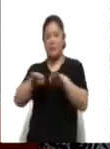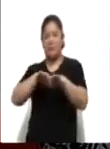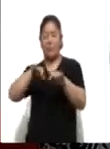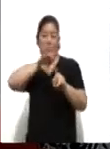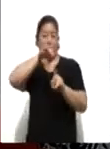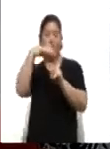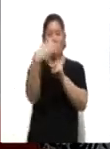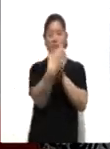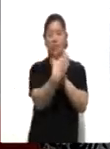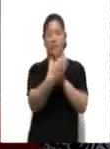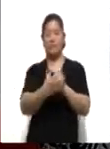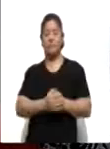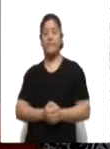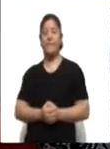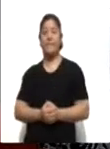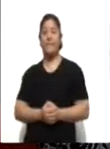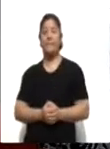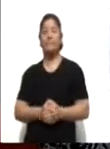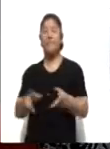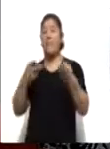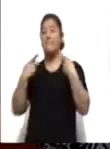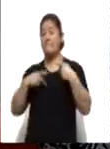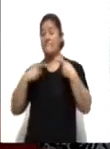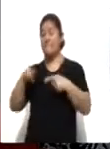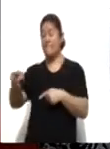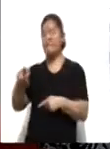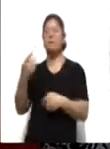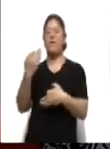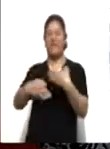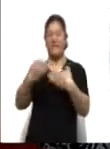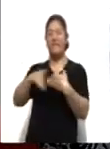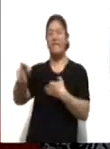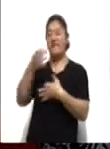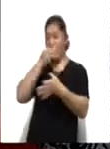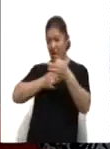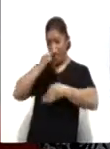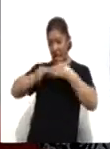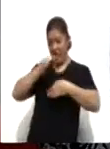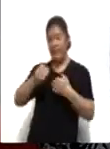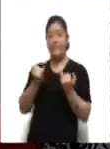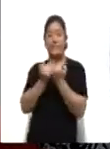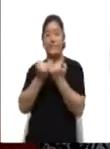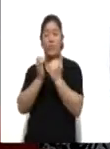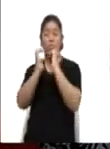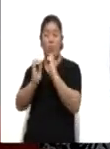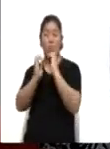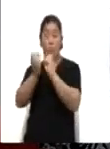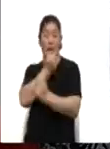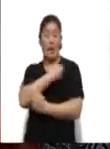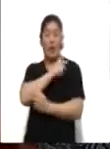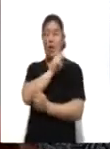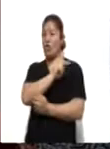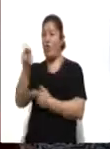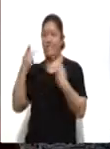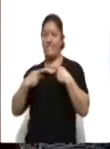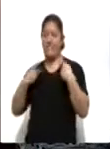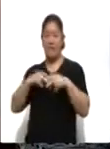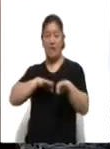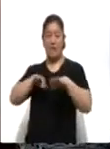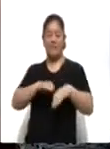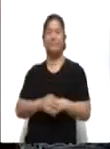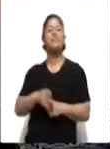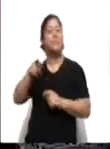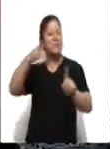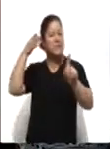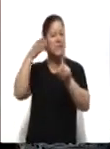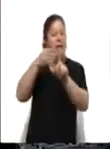de la mano con sobre todo con extractivas de sacar los pendientes que tenemos y resguardar la salud de los trabajadores y precisamente en este tema el